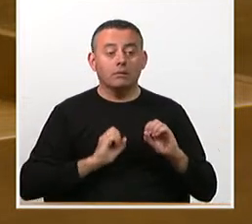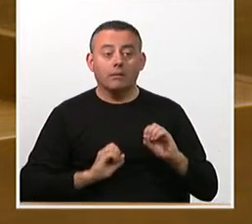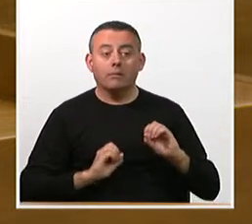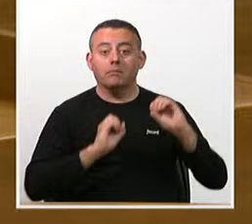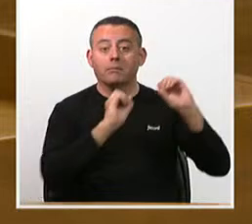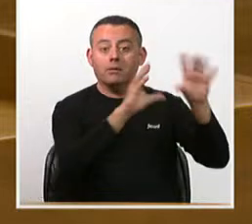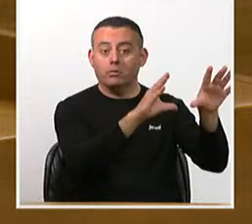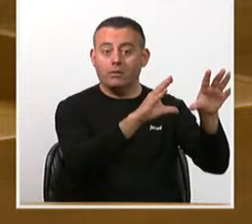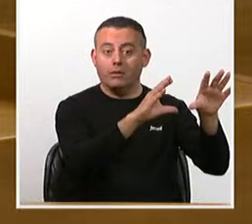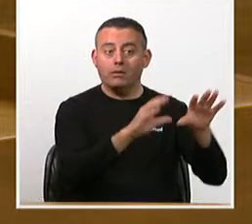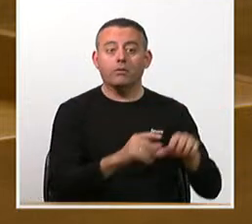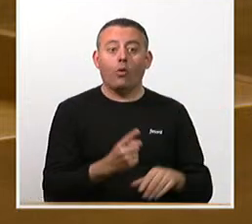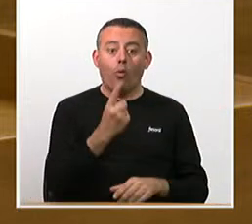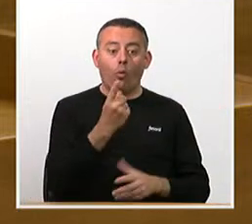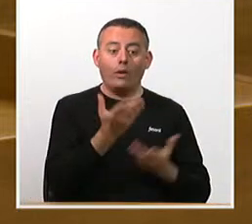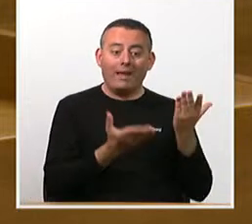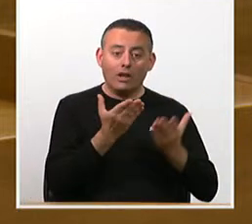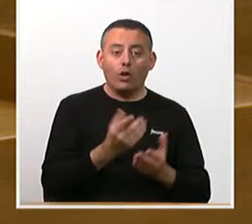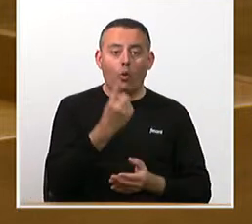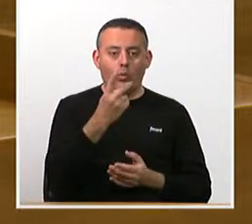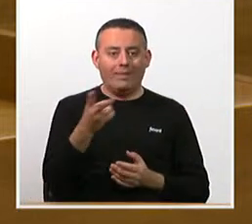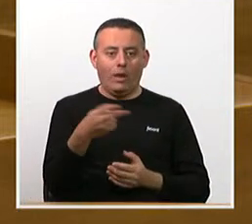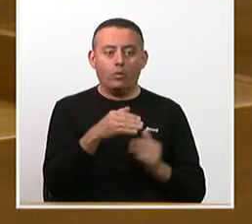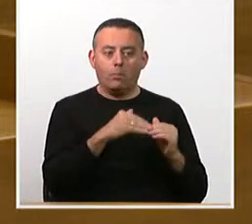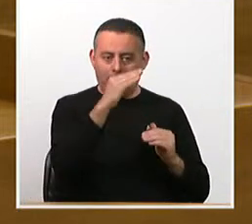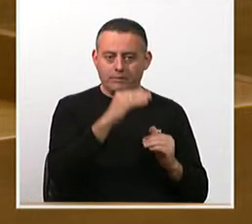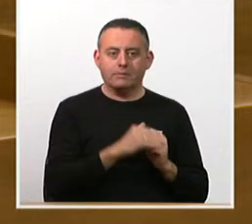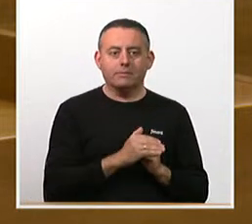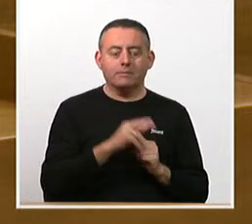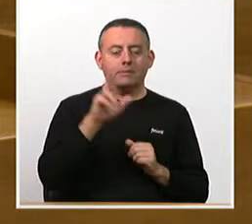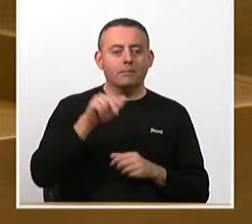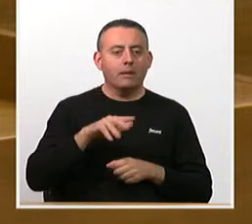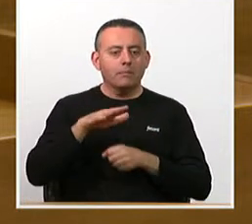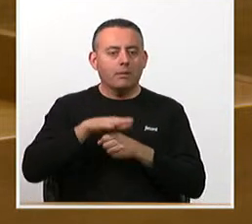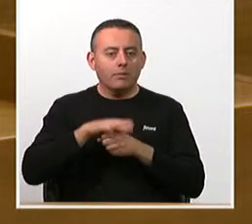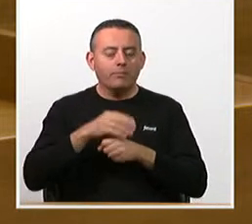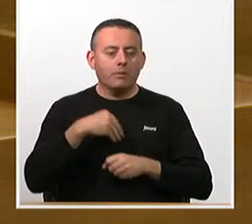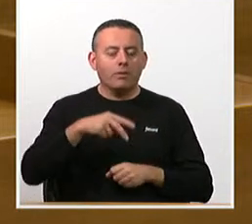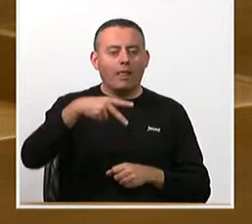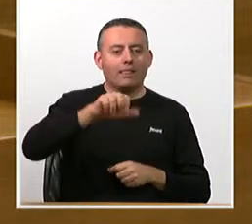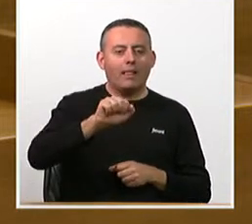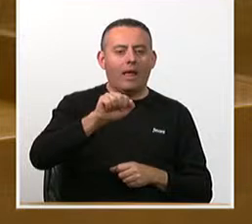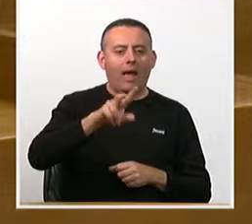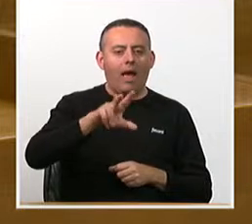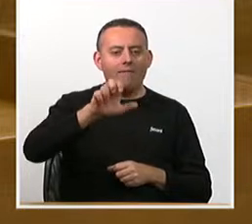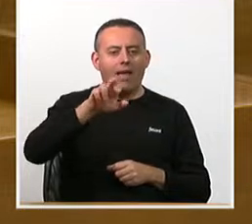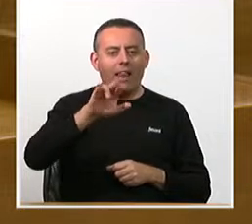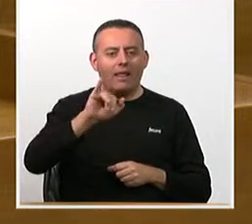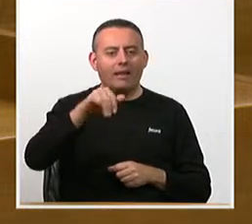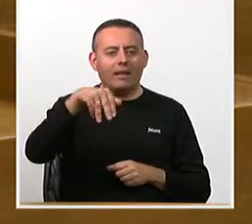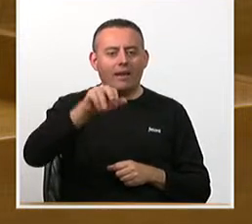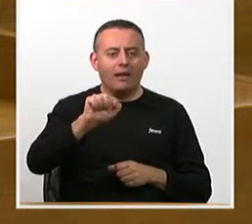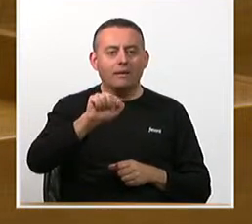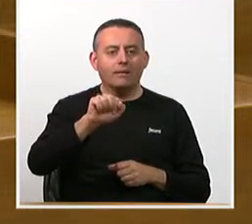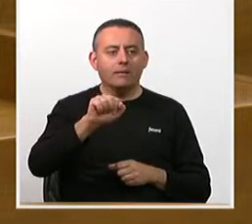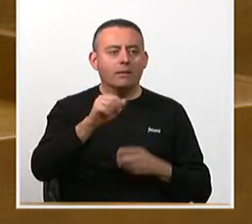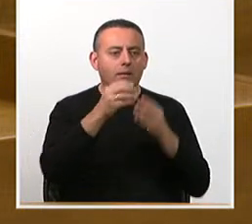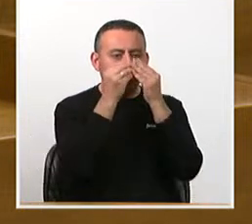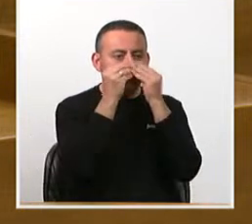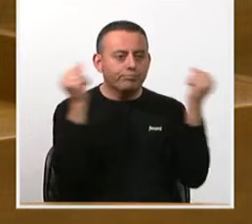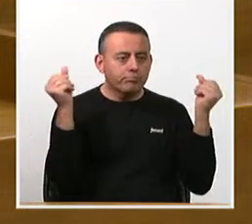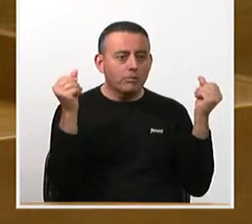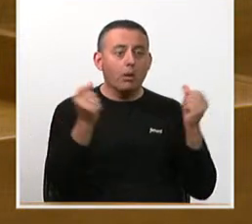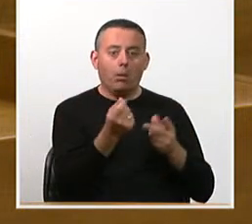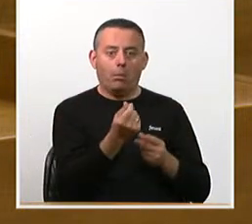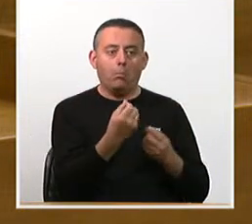del euro en cuanto a campo la principal variedad temprana la navelina desapareció pronto y con buen precio y de momento